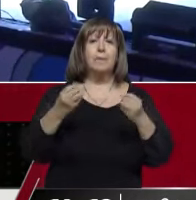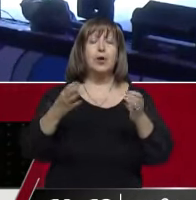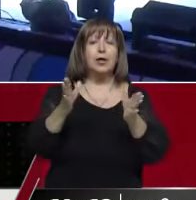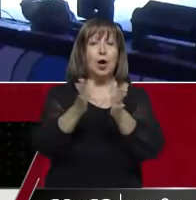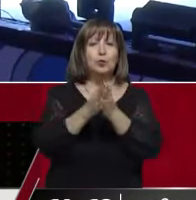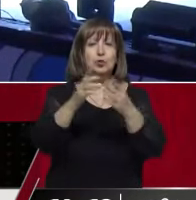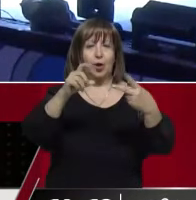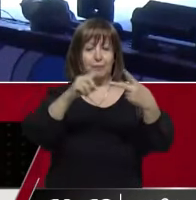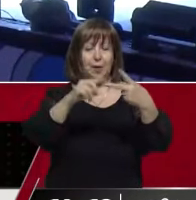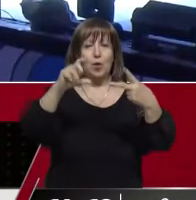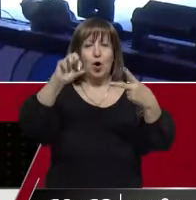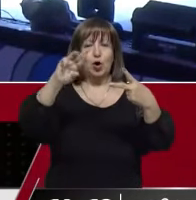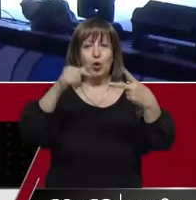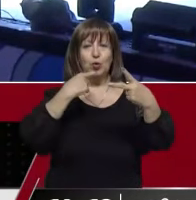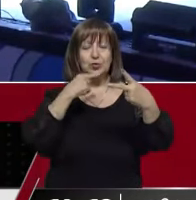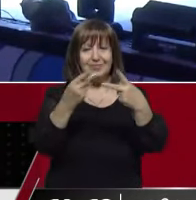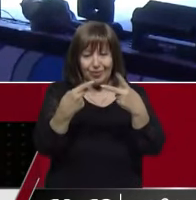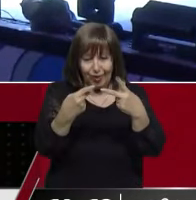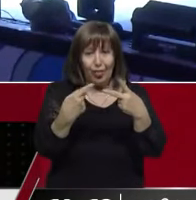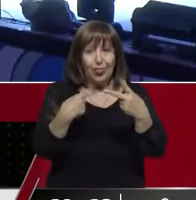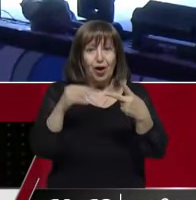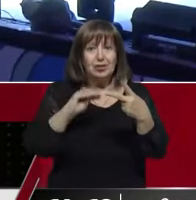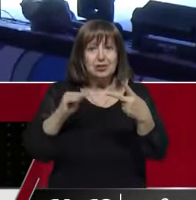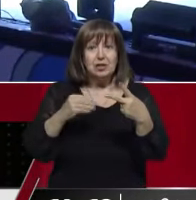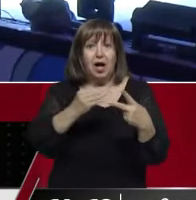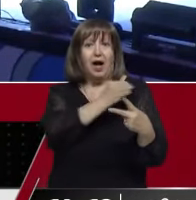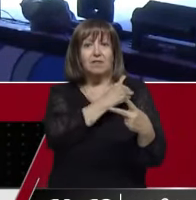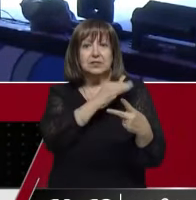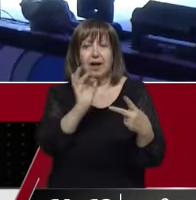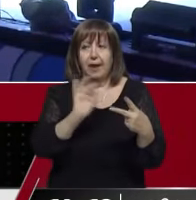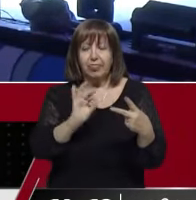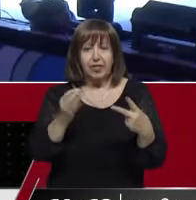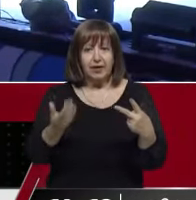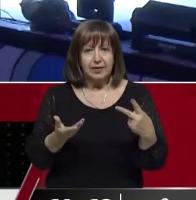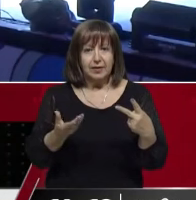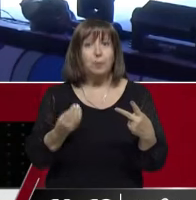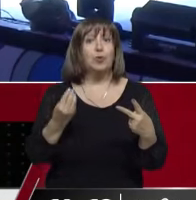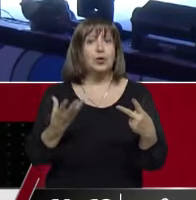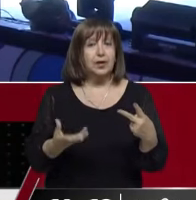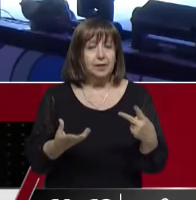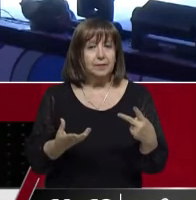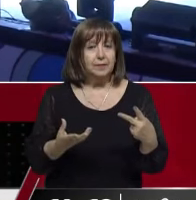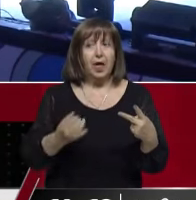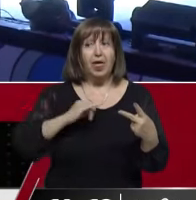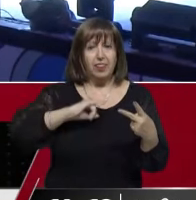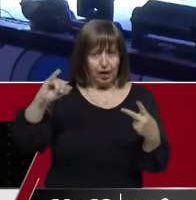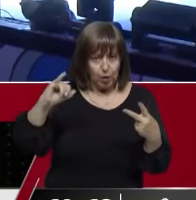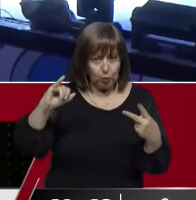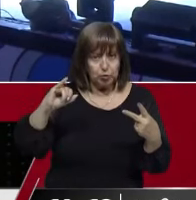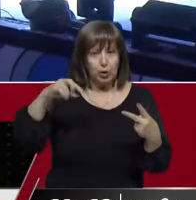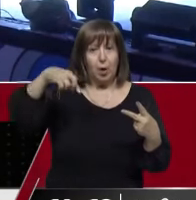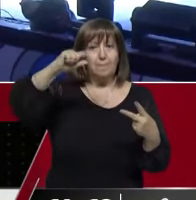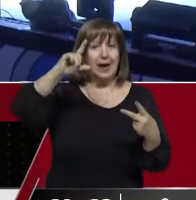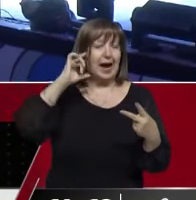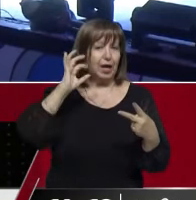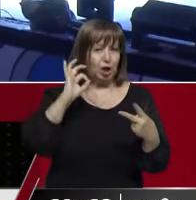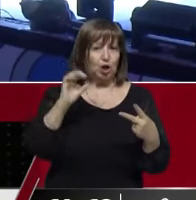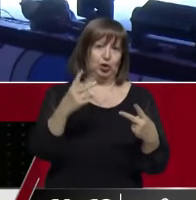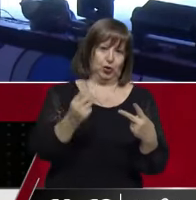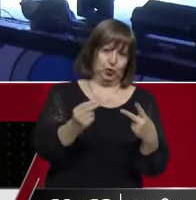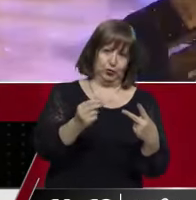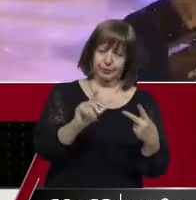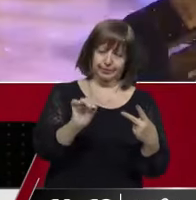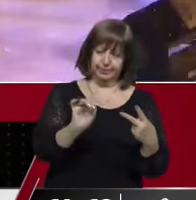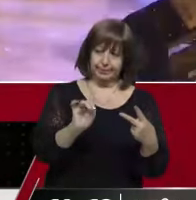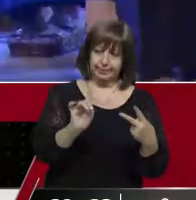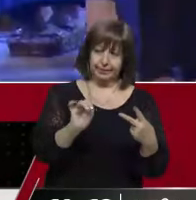Cruz escribió este libreto y nadie le avisó que iba a ser utilizado. No ha denunciado por plagio, porque me marcaba que en